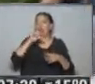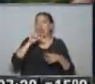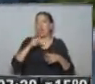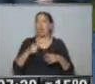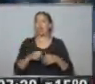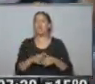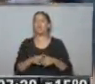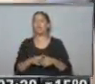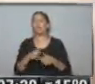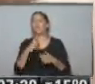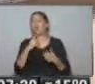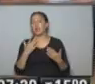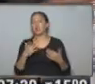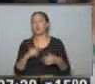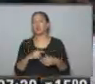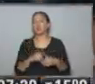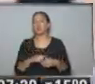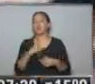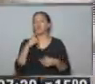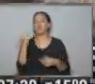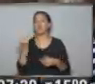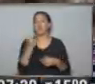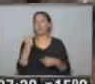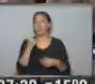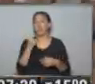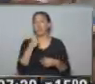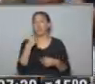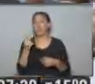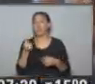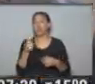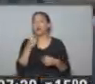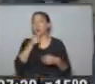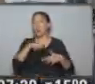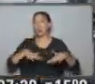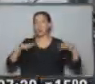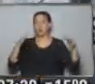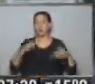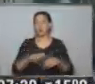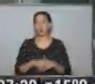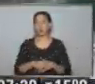o sea, eso realmente sería muy valioso para después de la inundación.